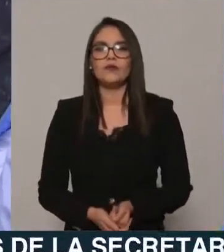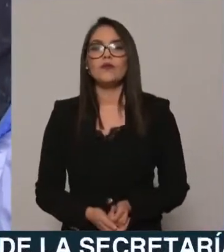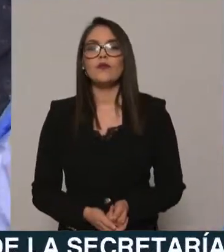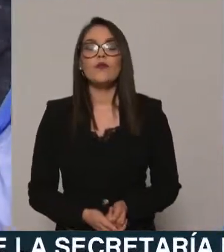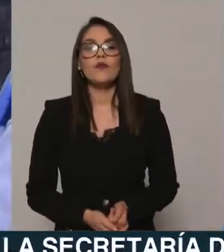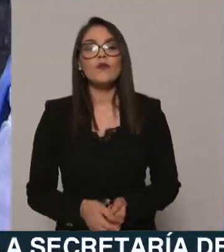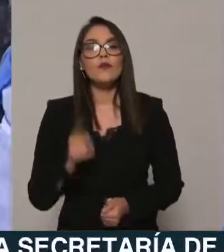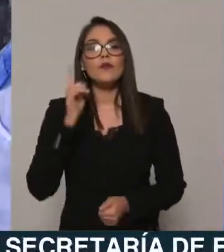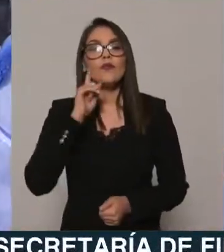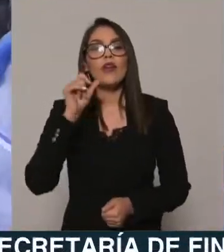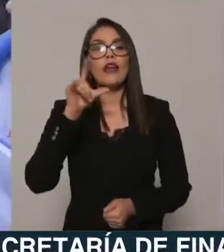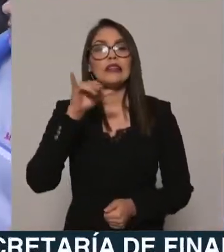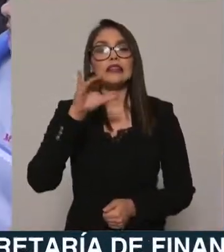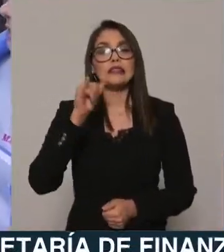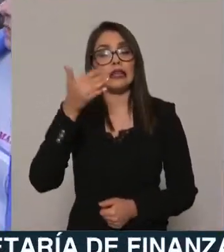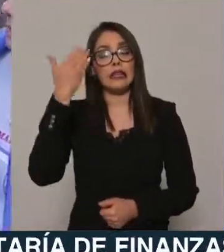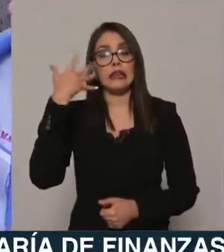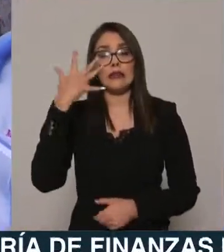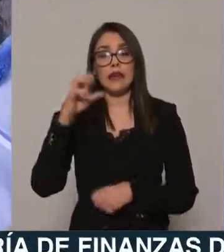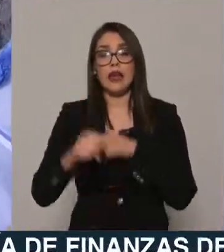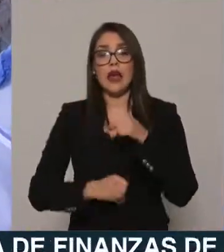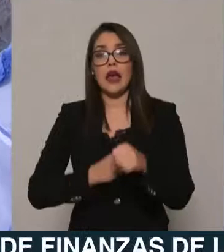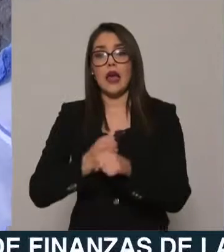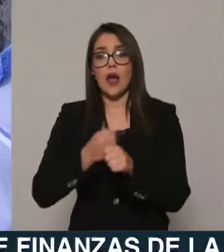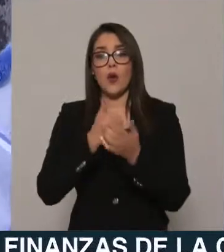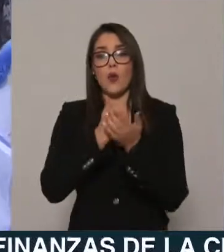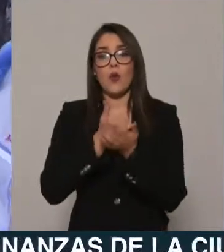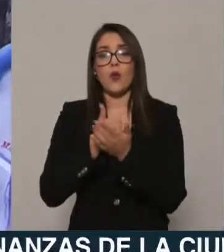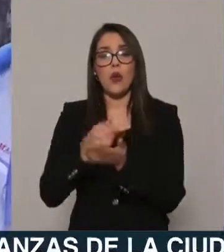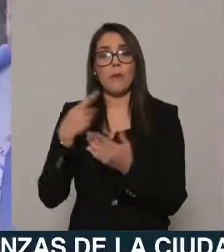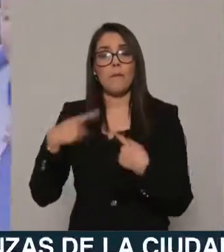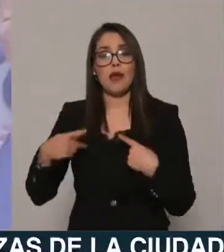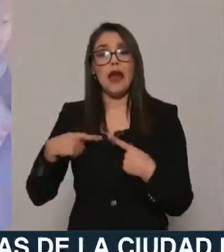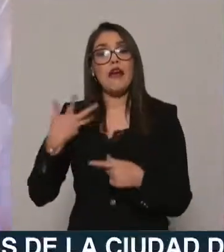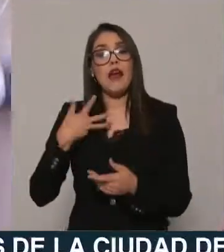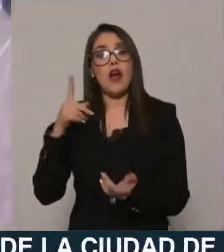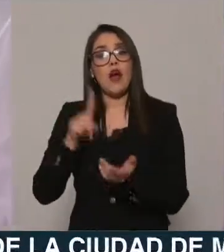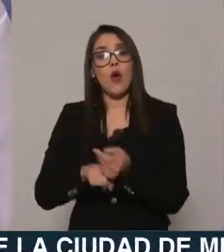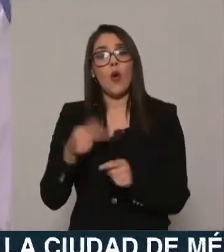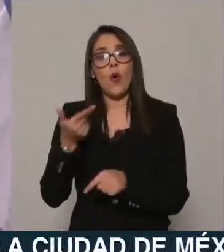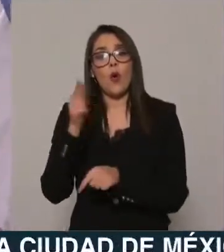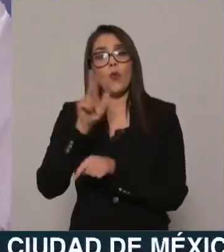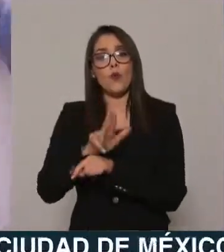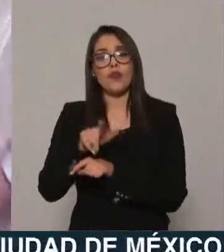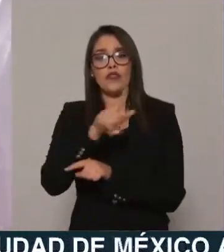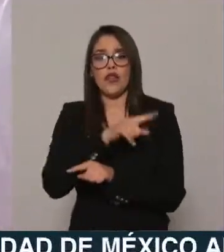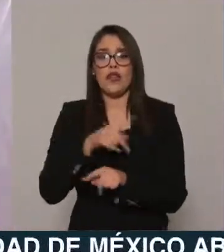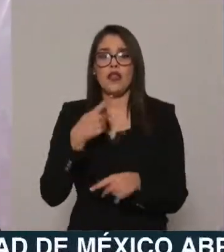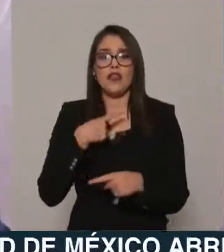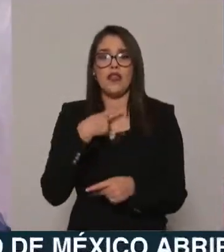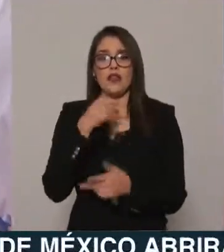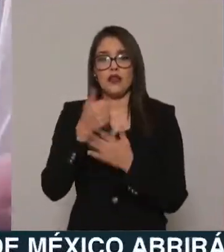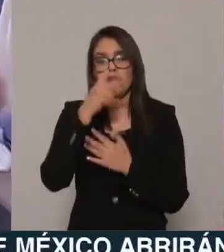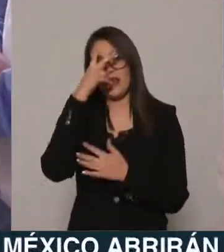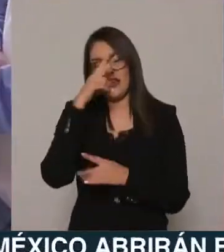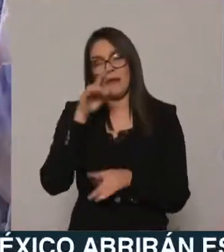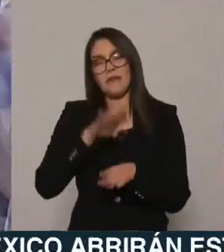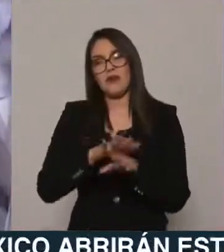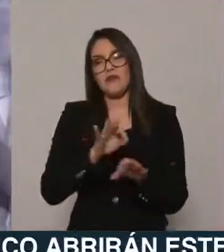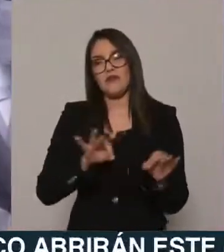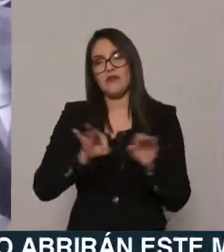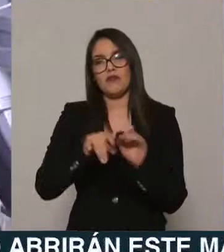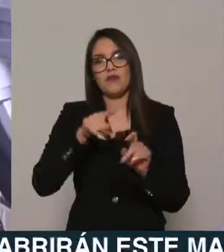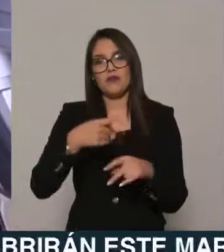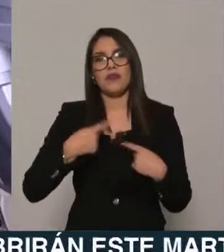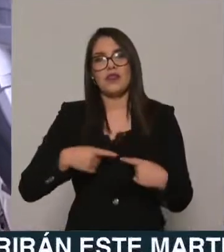La señora Alicia comenzó hace 10 años a ayudar a las personas que se encontraban en los hospitales de la Ciudad de México, principalmente a los pacientes de cáncer